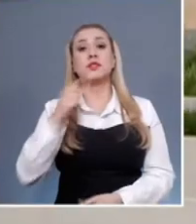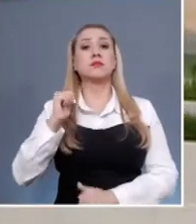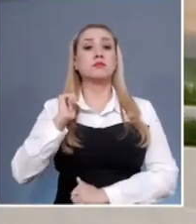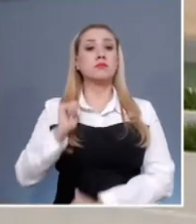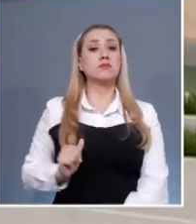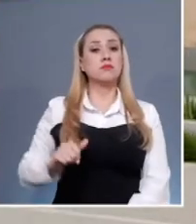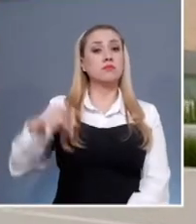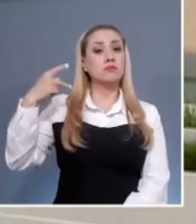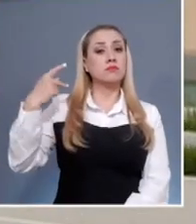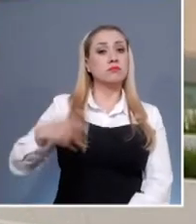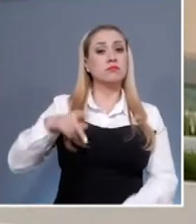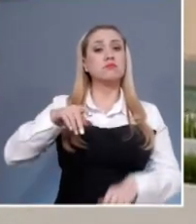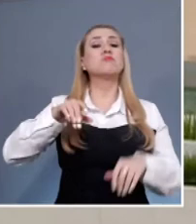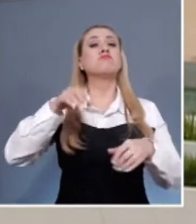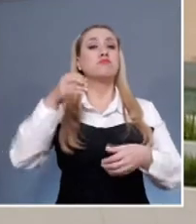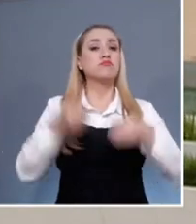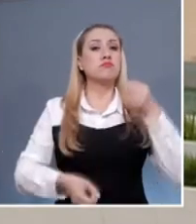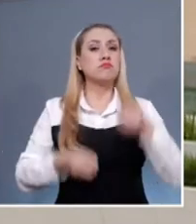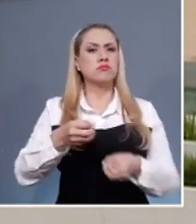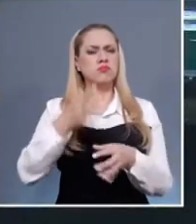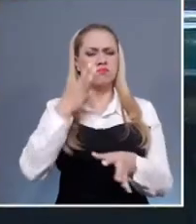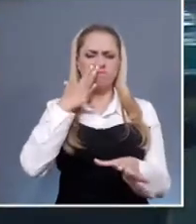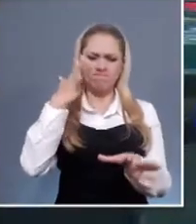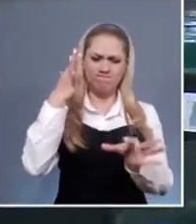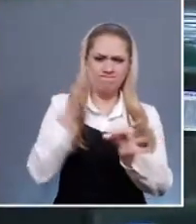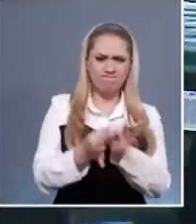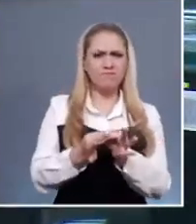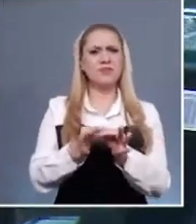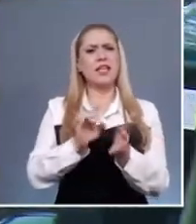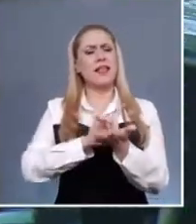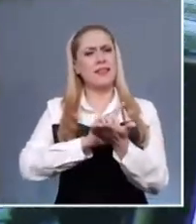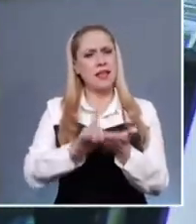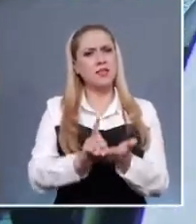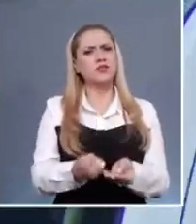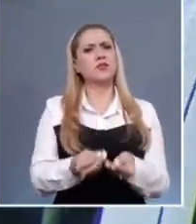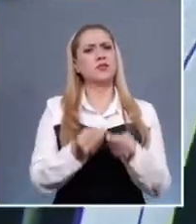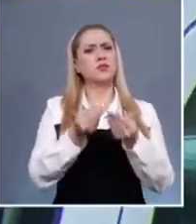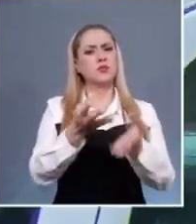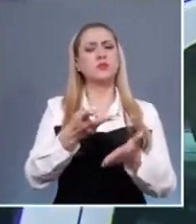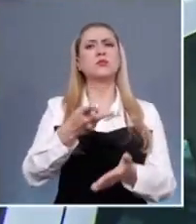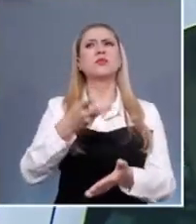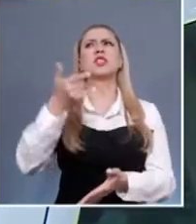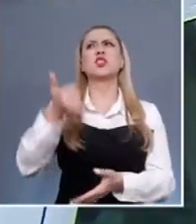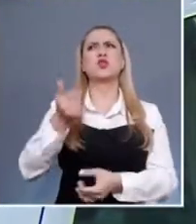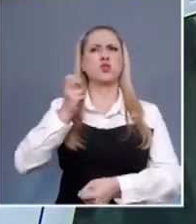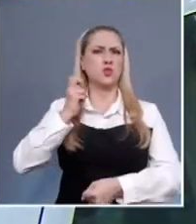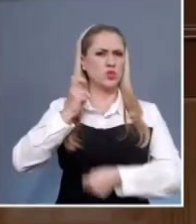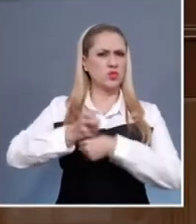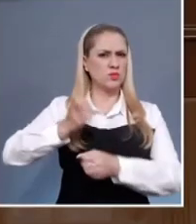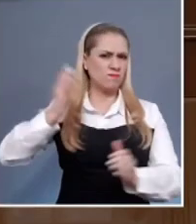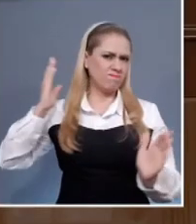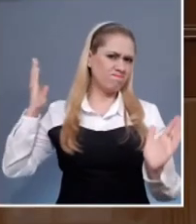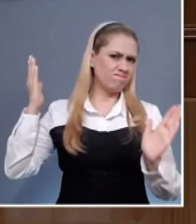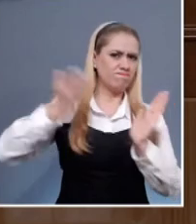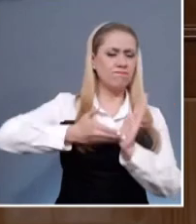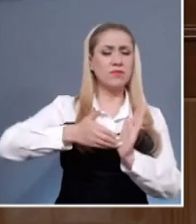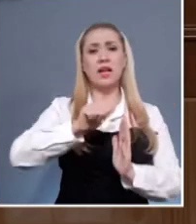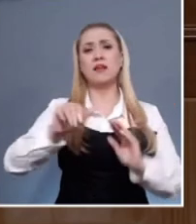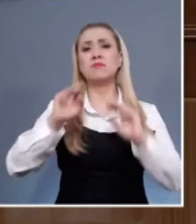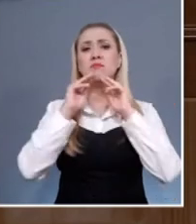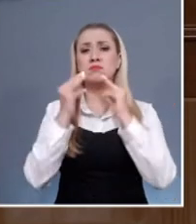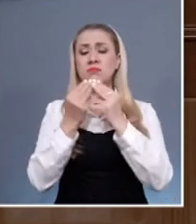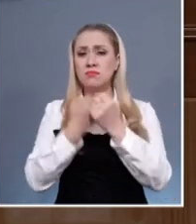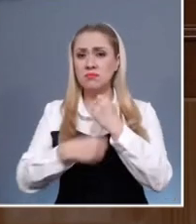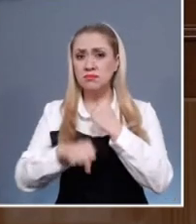con una justicia con perspectiva de derechos, pero enérgica para la efectiva sanción de la delincuencia. Por una justicia